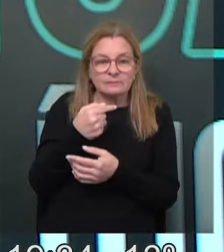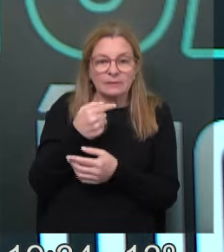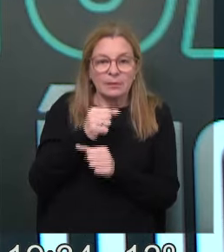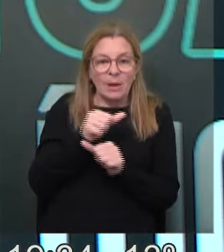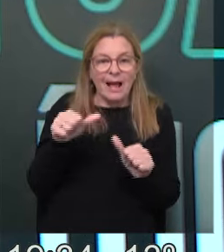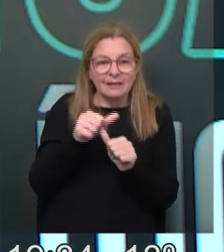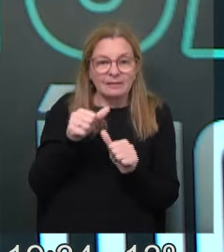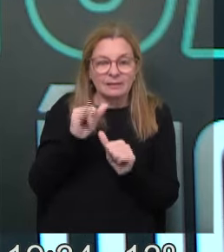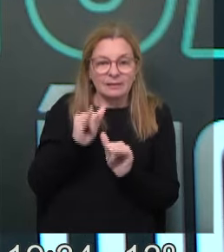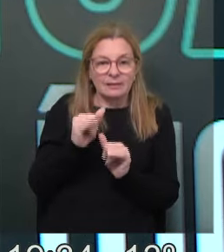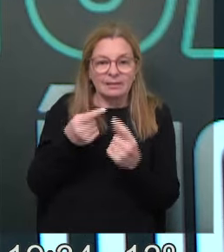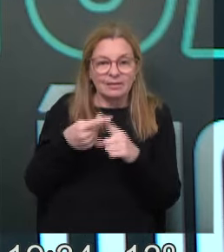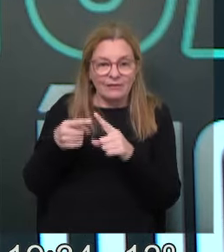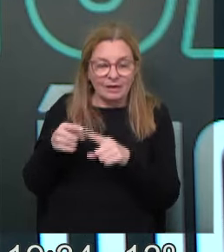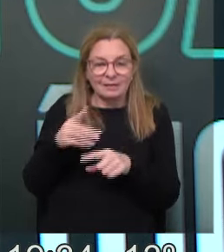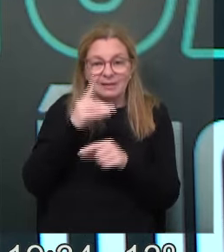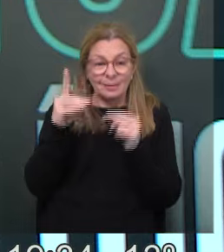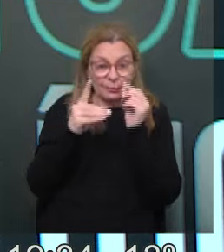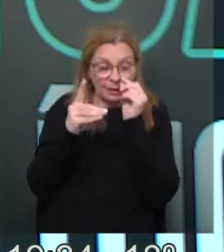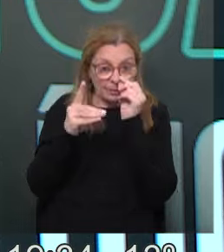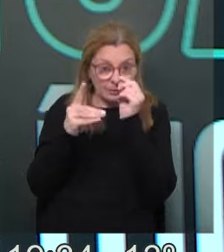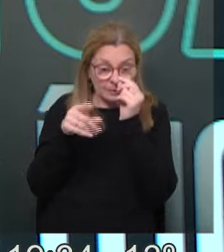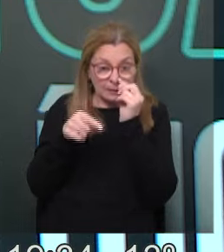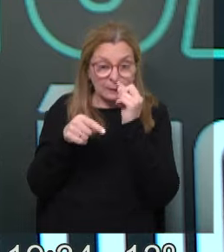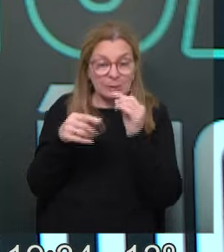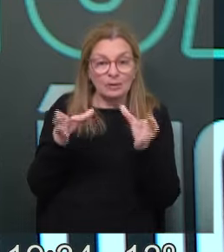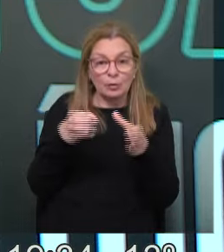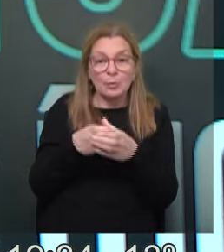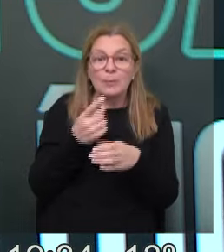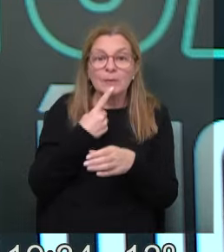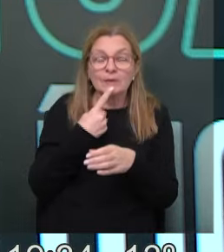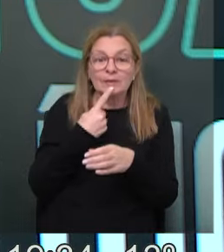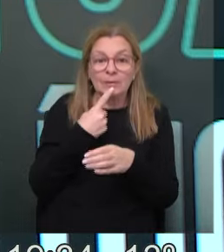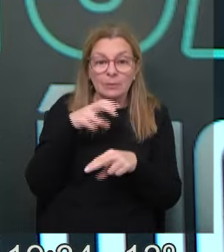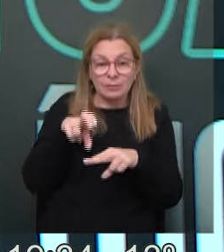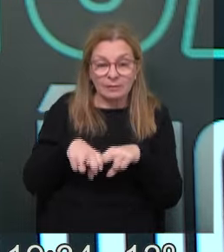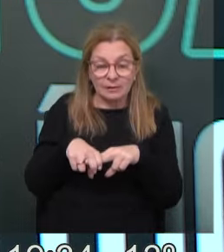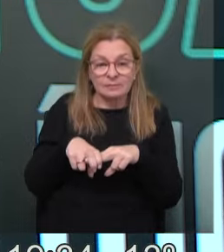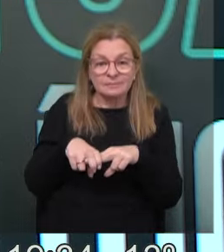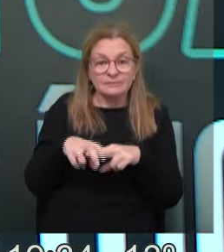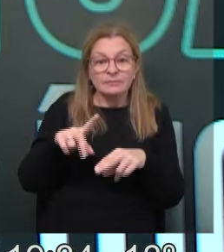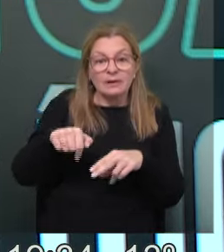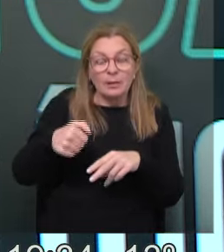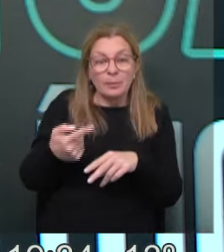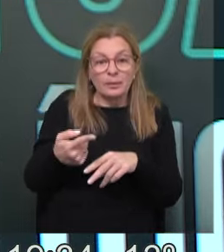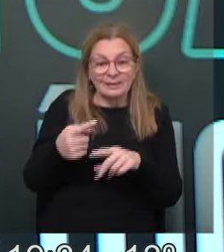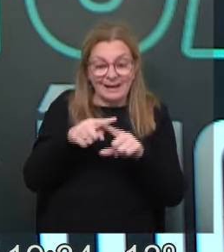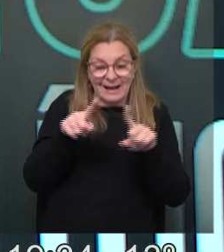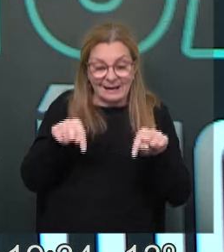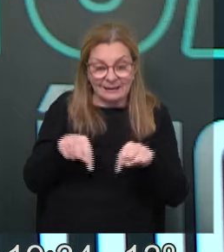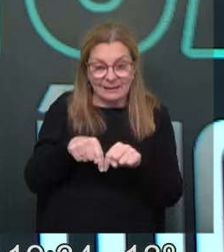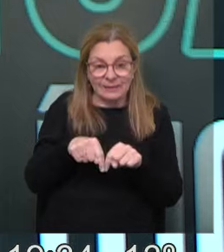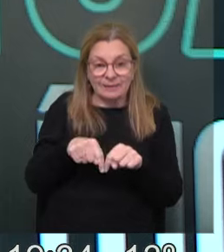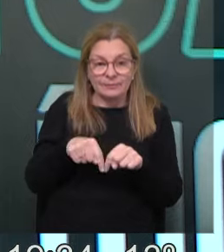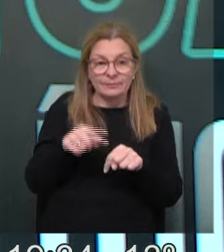hacen los sublemas distintos en diputado porque la adjudicación es al partido es decir la cantidad de bancas se le asignan al partido y después en las listas